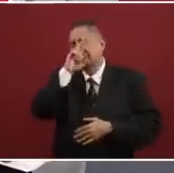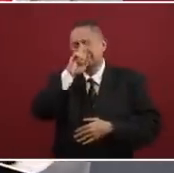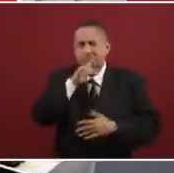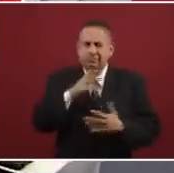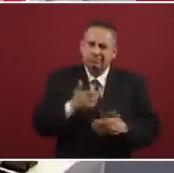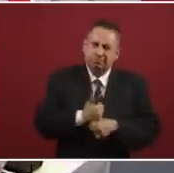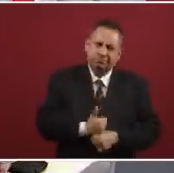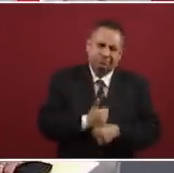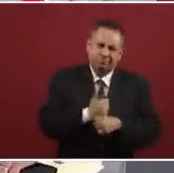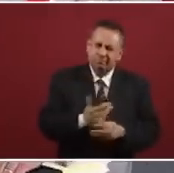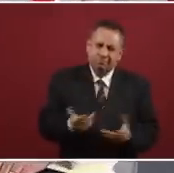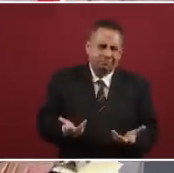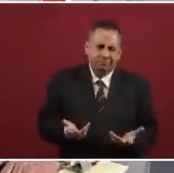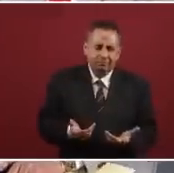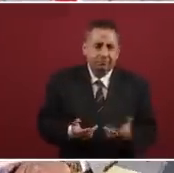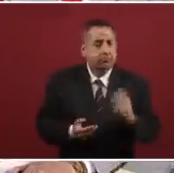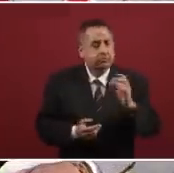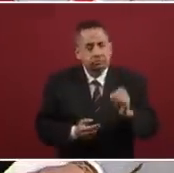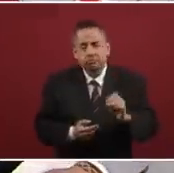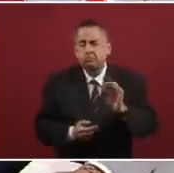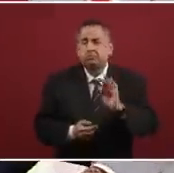o porque